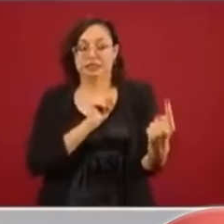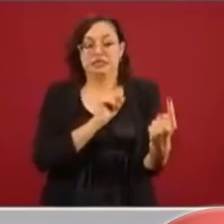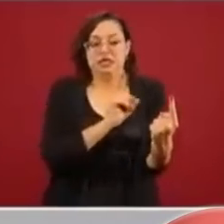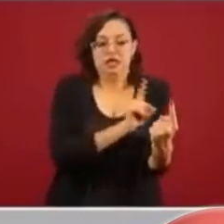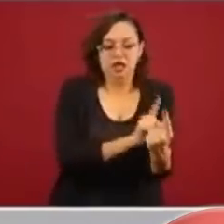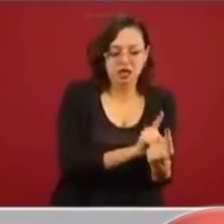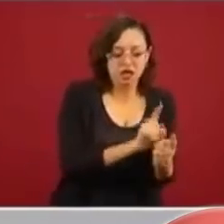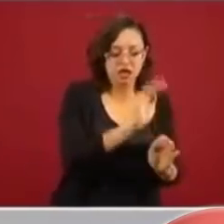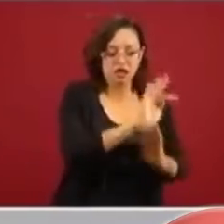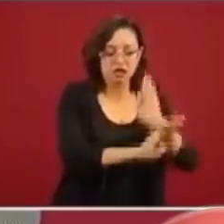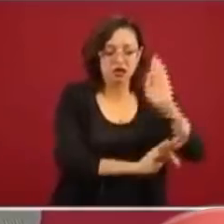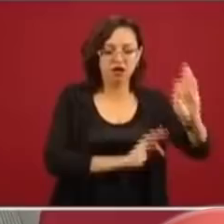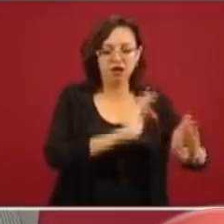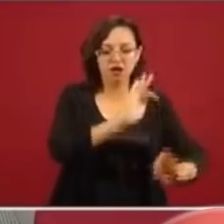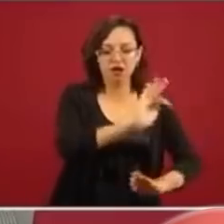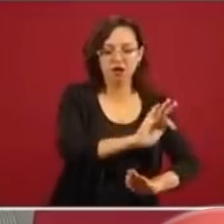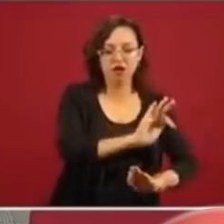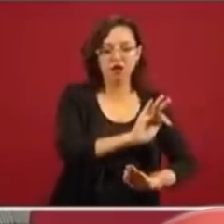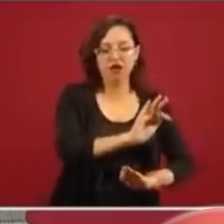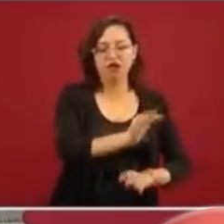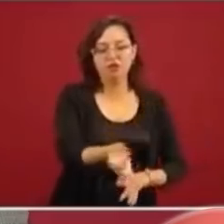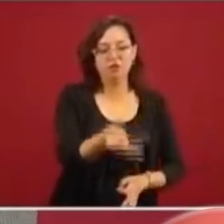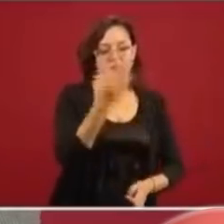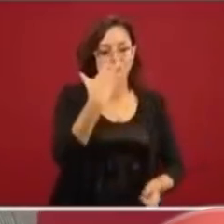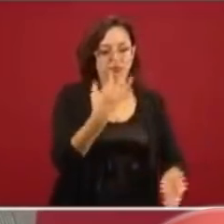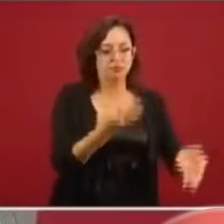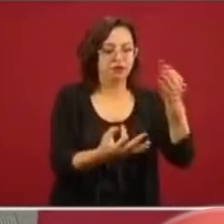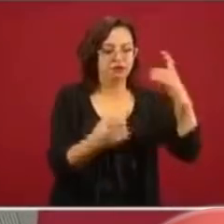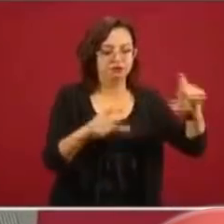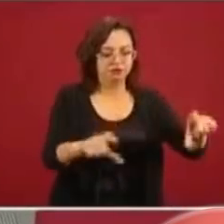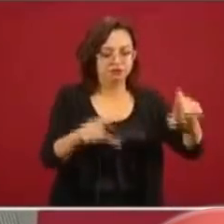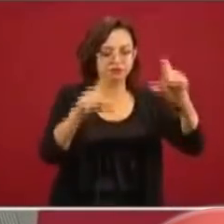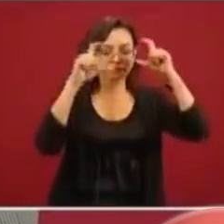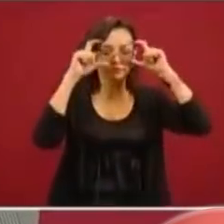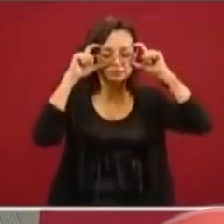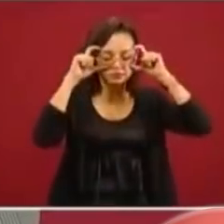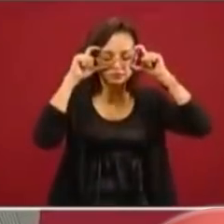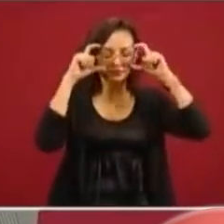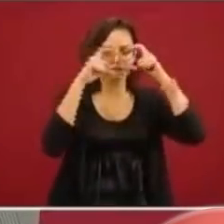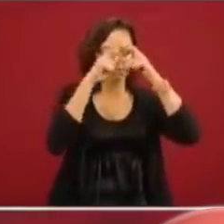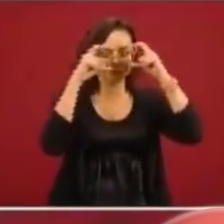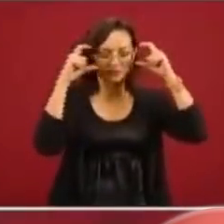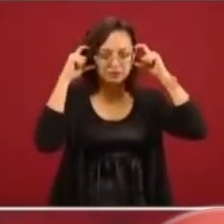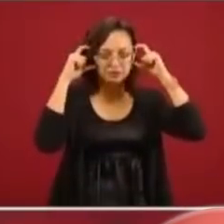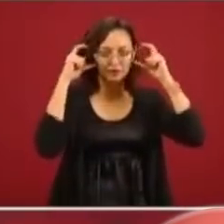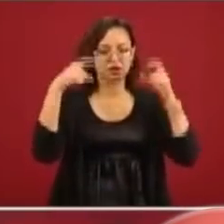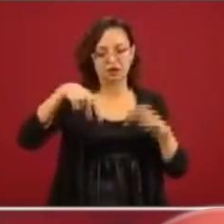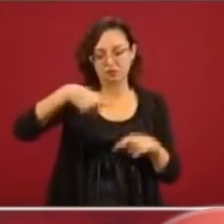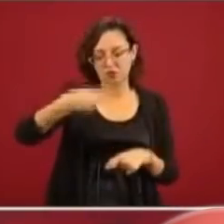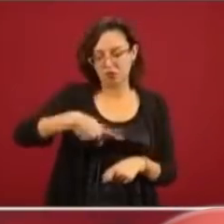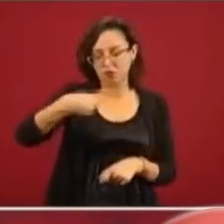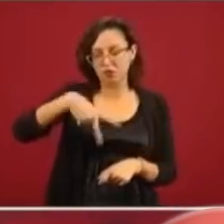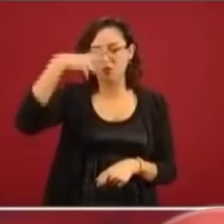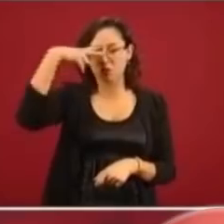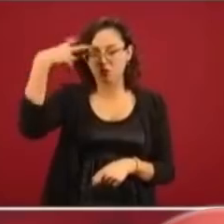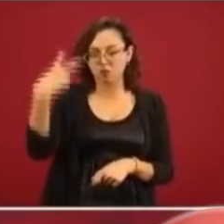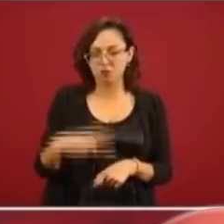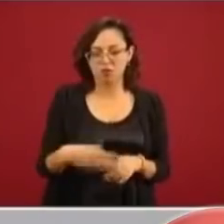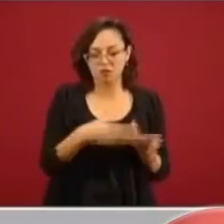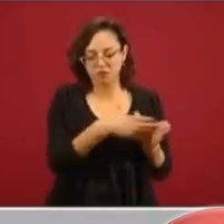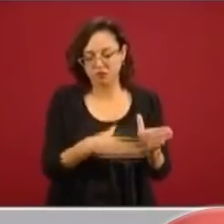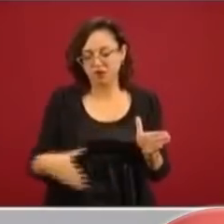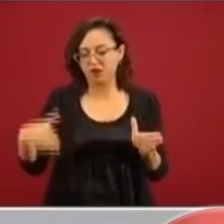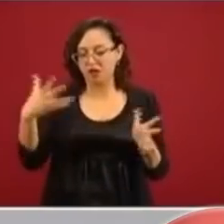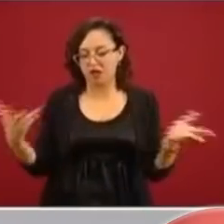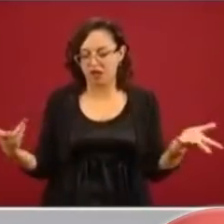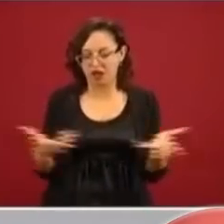requiere hacer. Puede saltar una gota en los ojos, pues viene la careta, y esa careta es hecha en México, por mexicanos durante